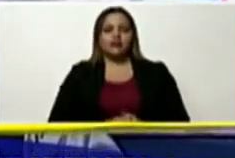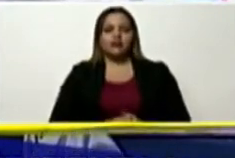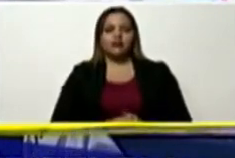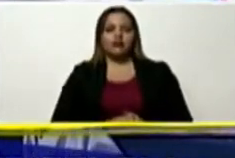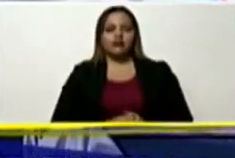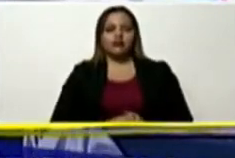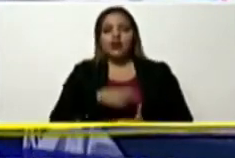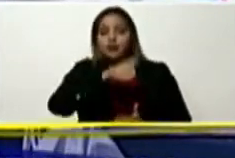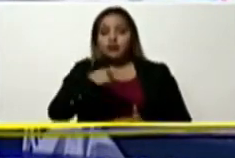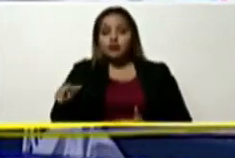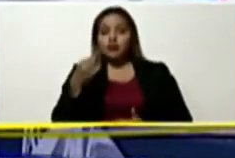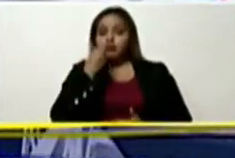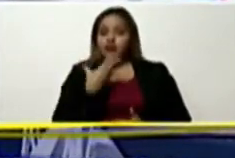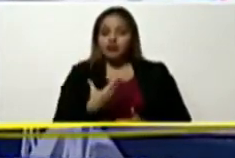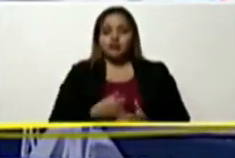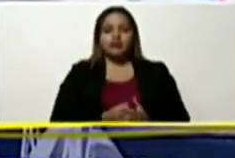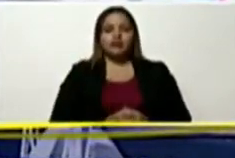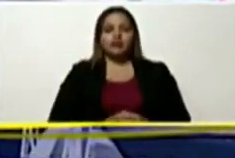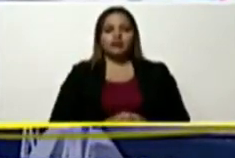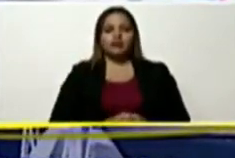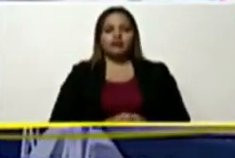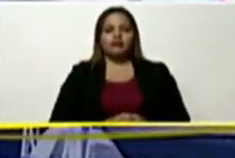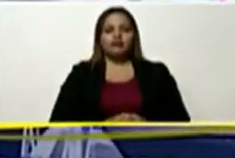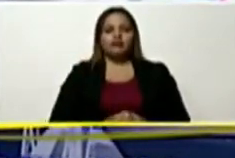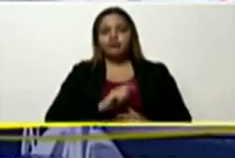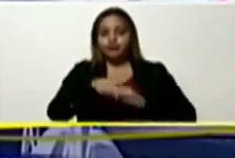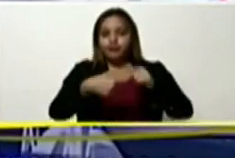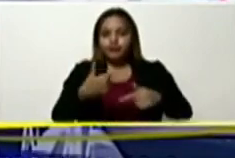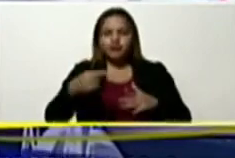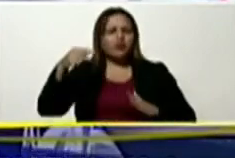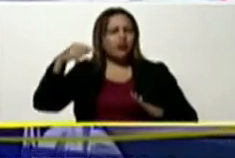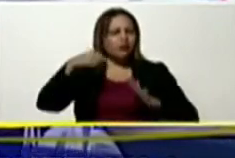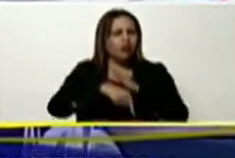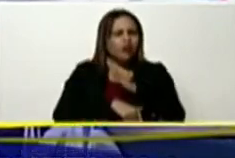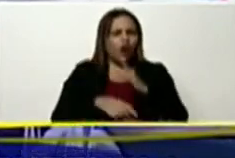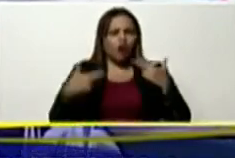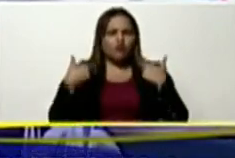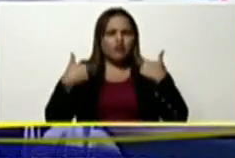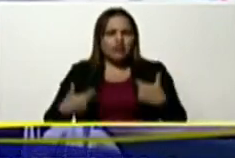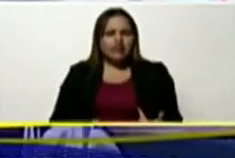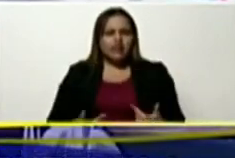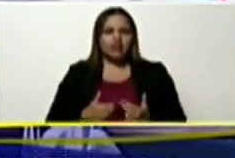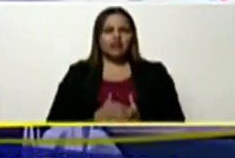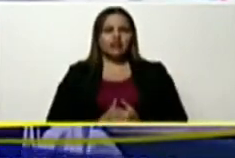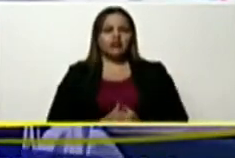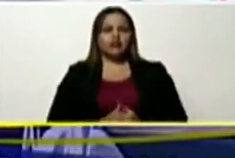de gente de bien, una generación profundamente humanista,